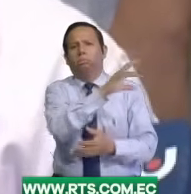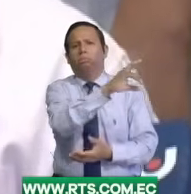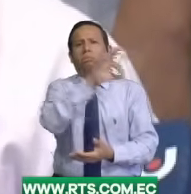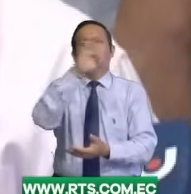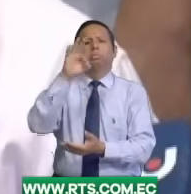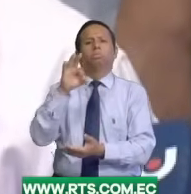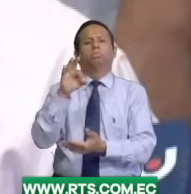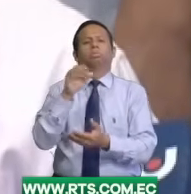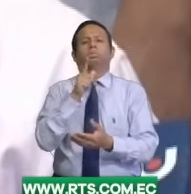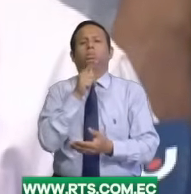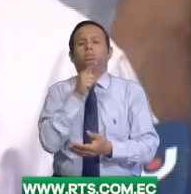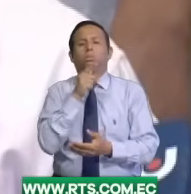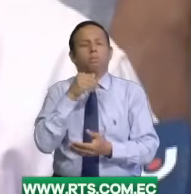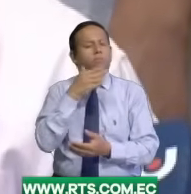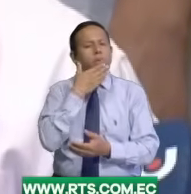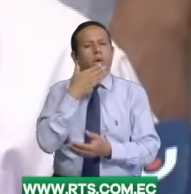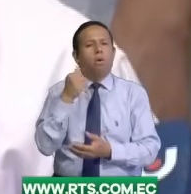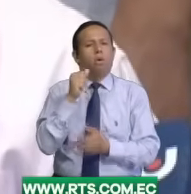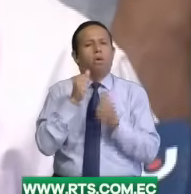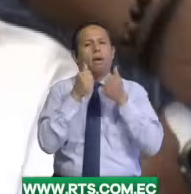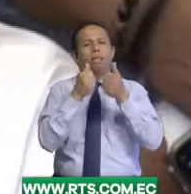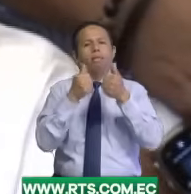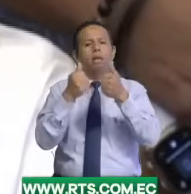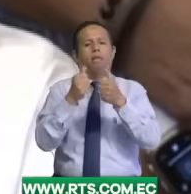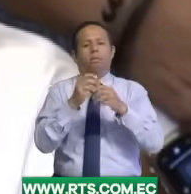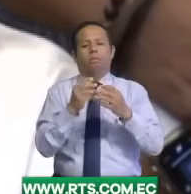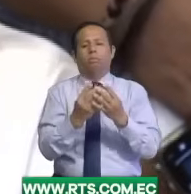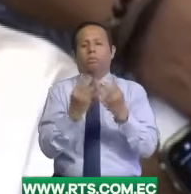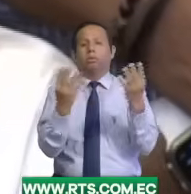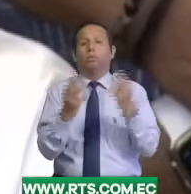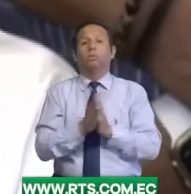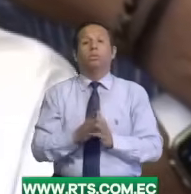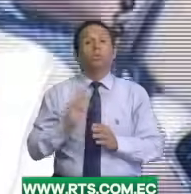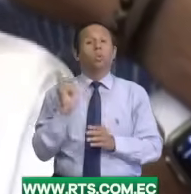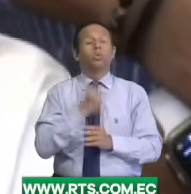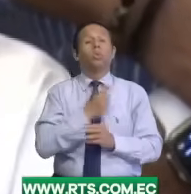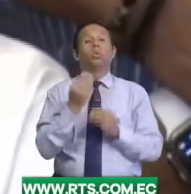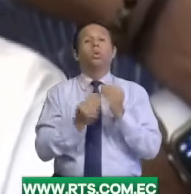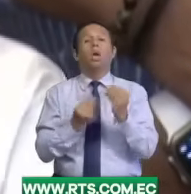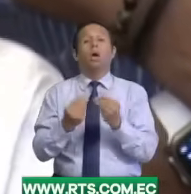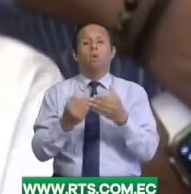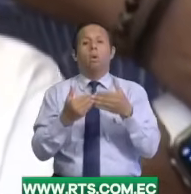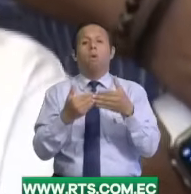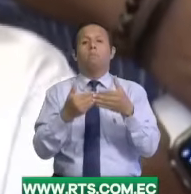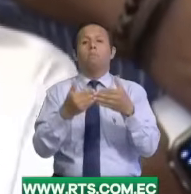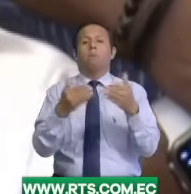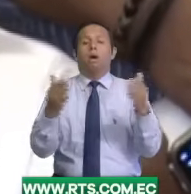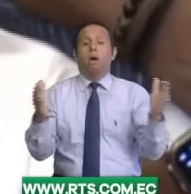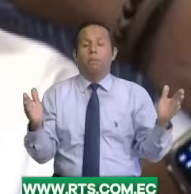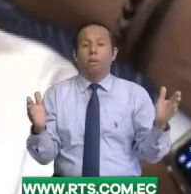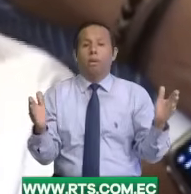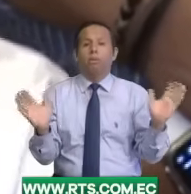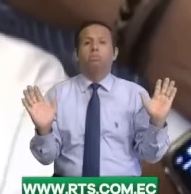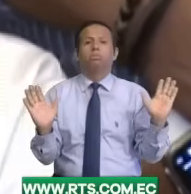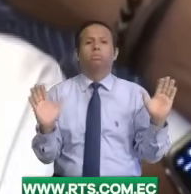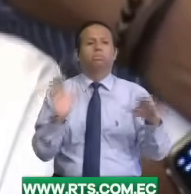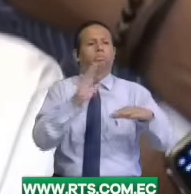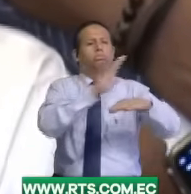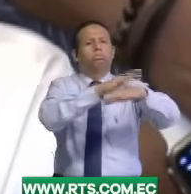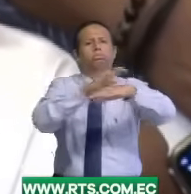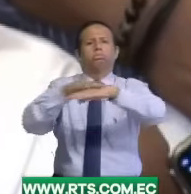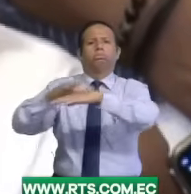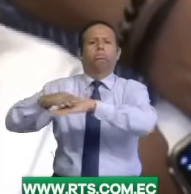y elegir el mejor candidato entre todos los ecuatorianos. Jan lo ha dicho, vamos a abrir, vamos a hacer un